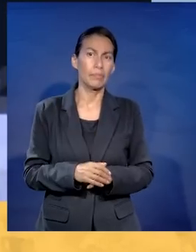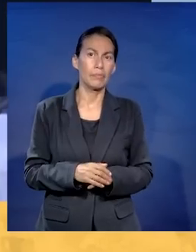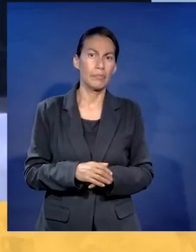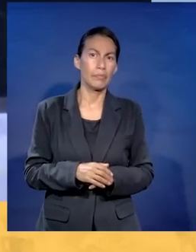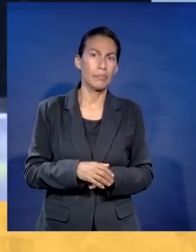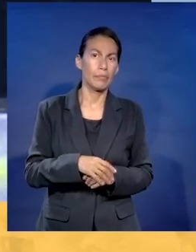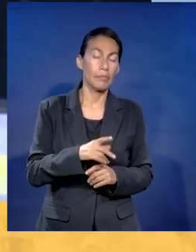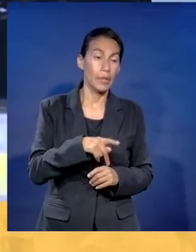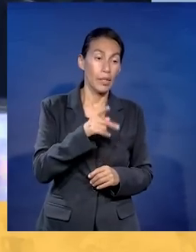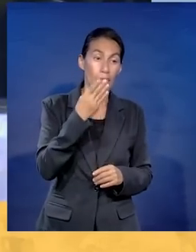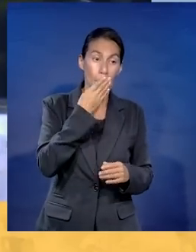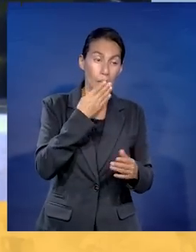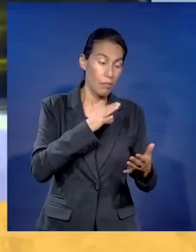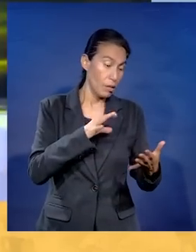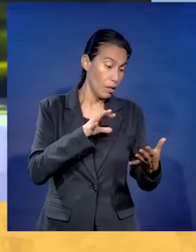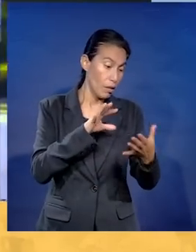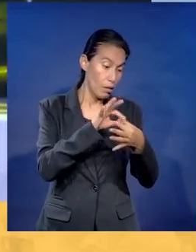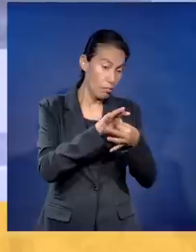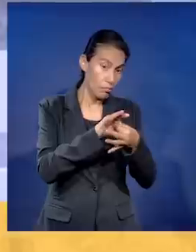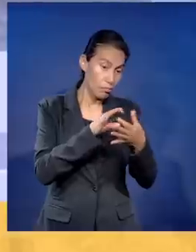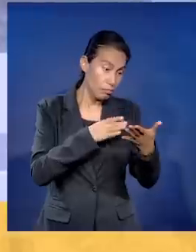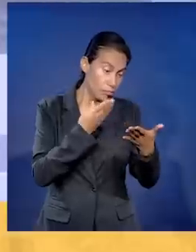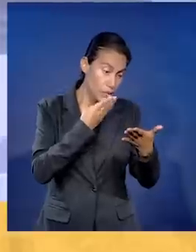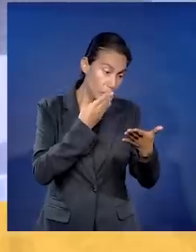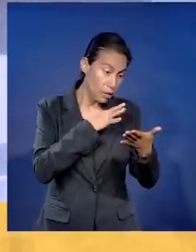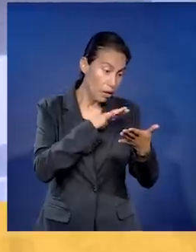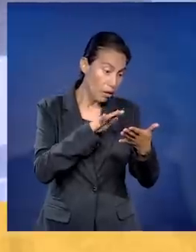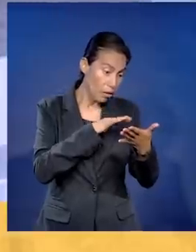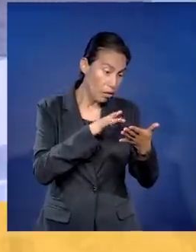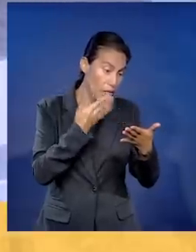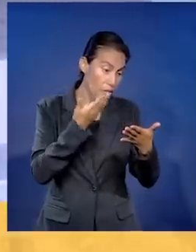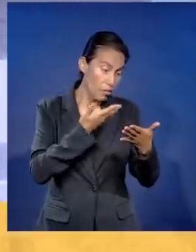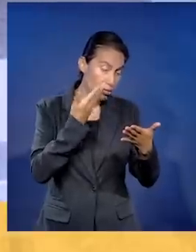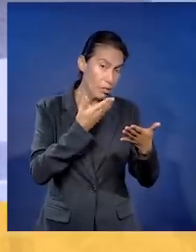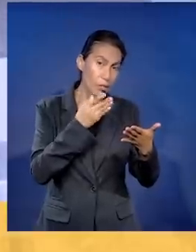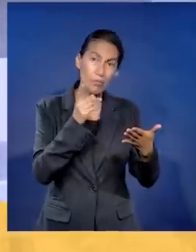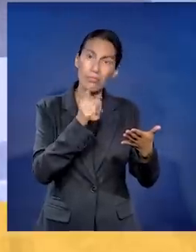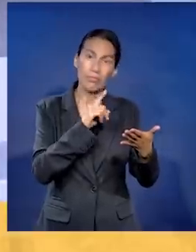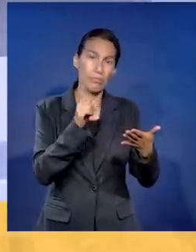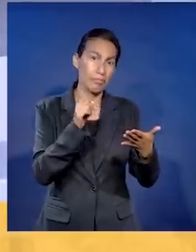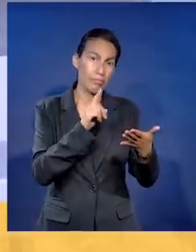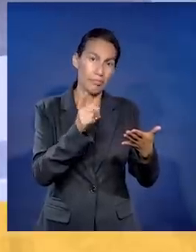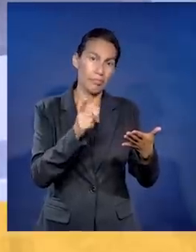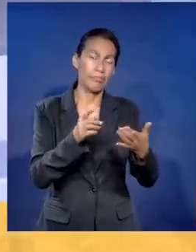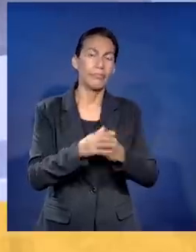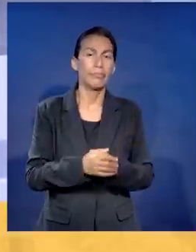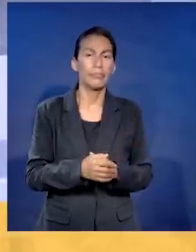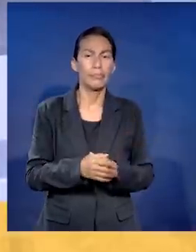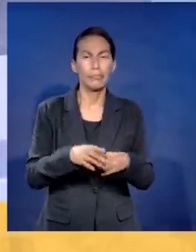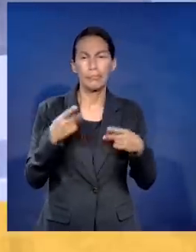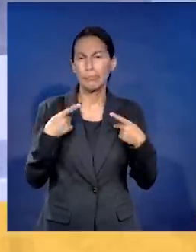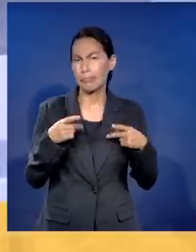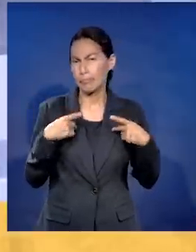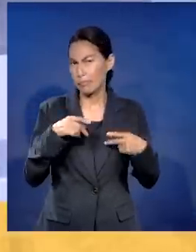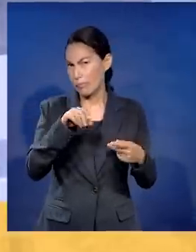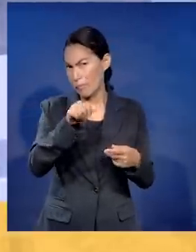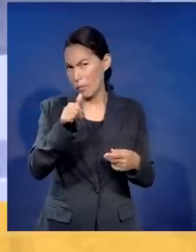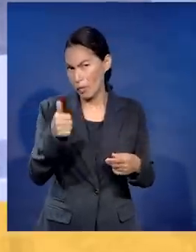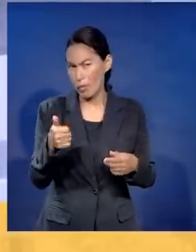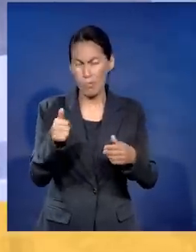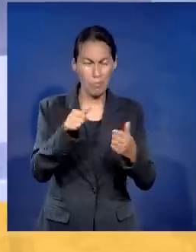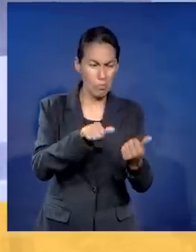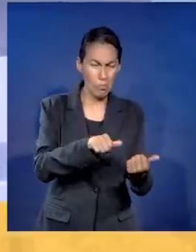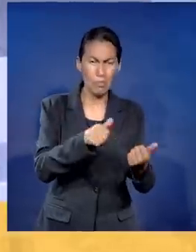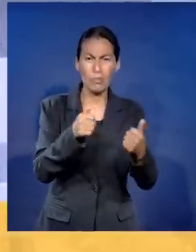que no hacen clic con la Biblia su vida es distinta es diferente hay otras personas que